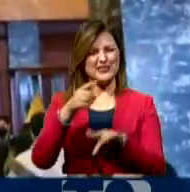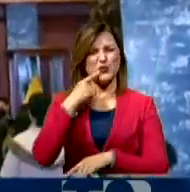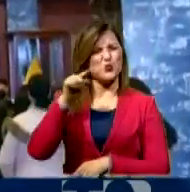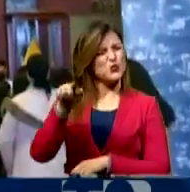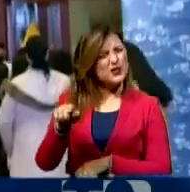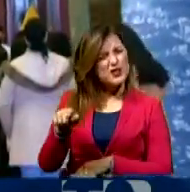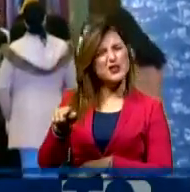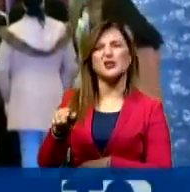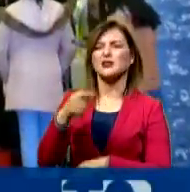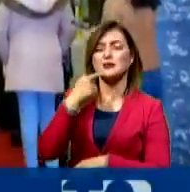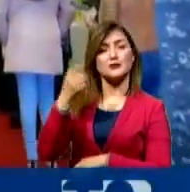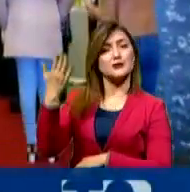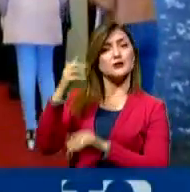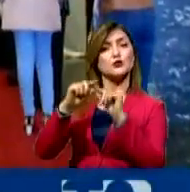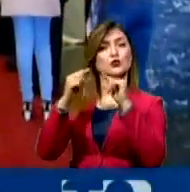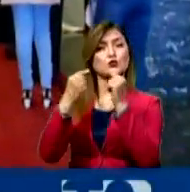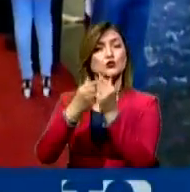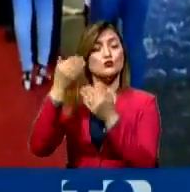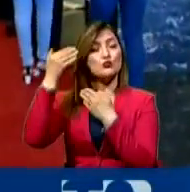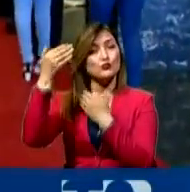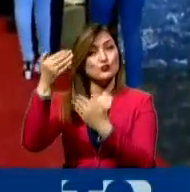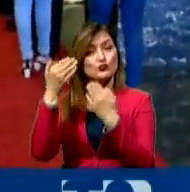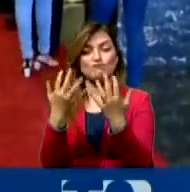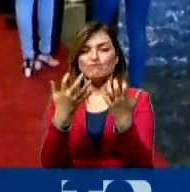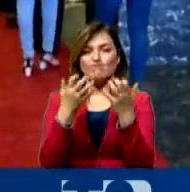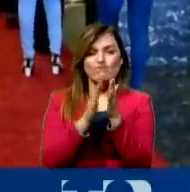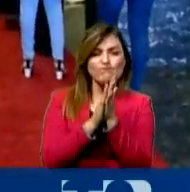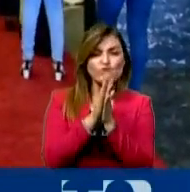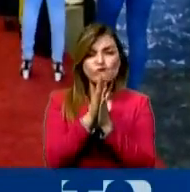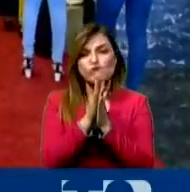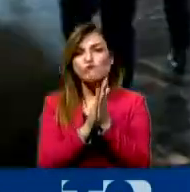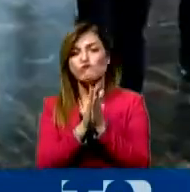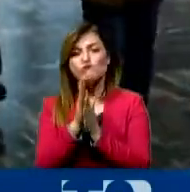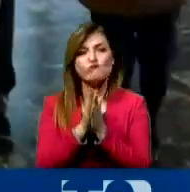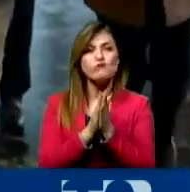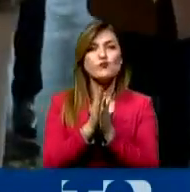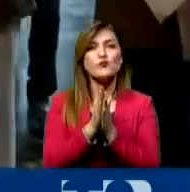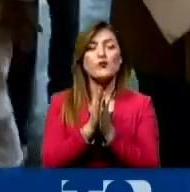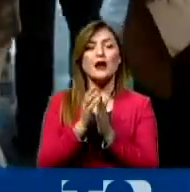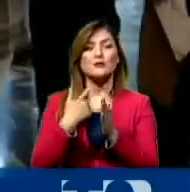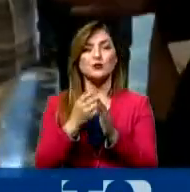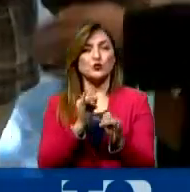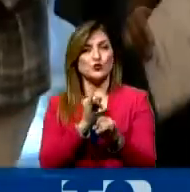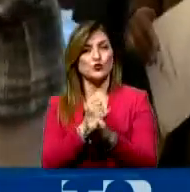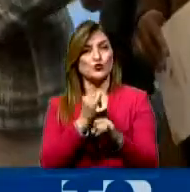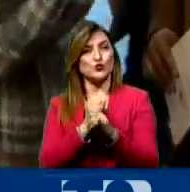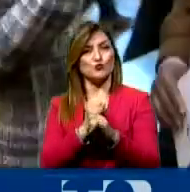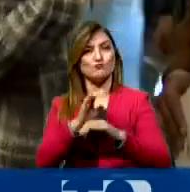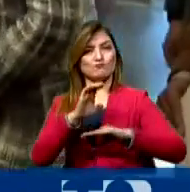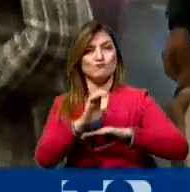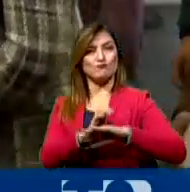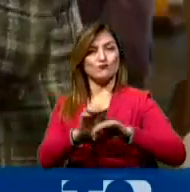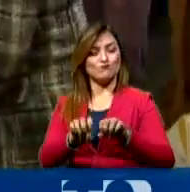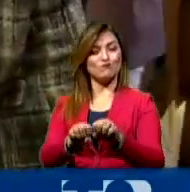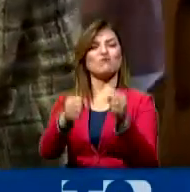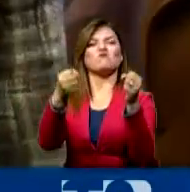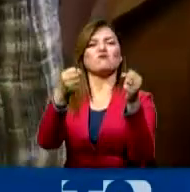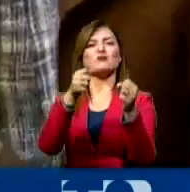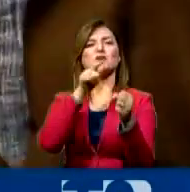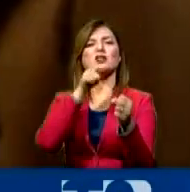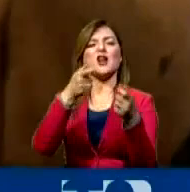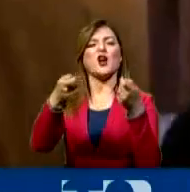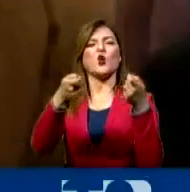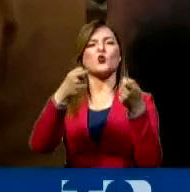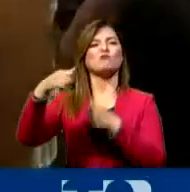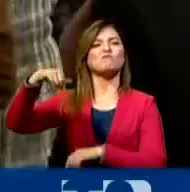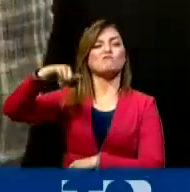de actores políticos que están buscando romper esa institucionalidad del país. ¿Quiénes están detrás? Detrás de esto que usted